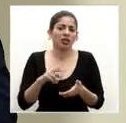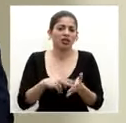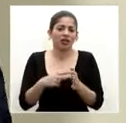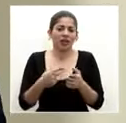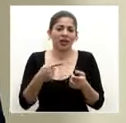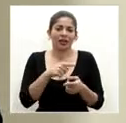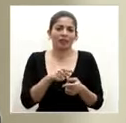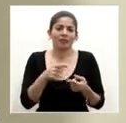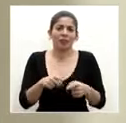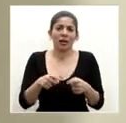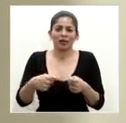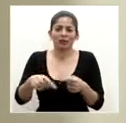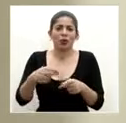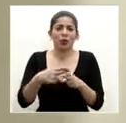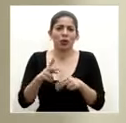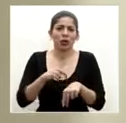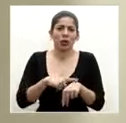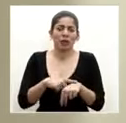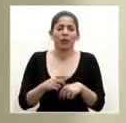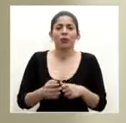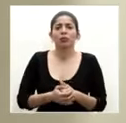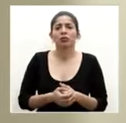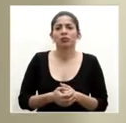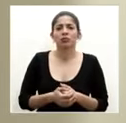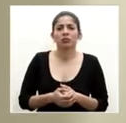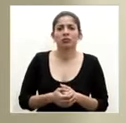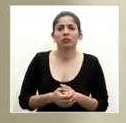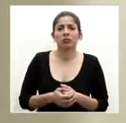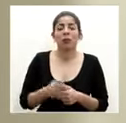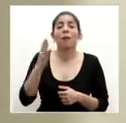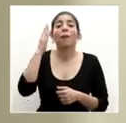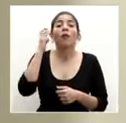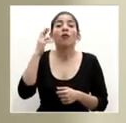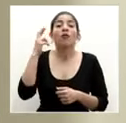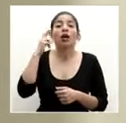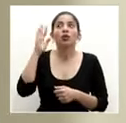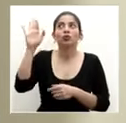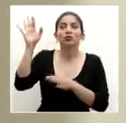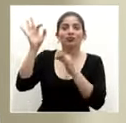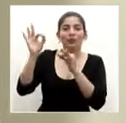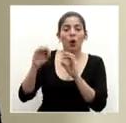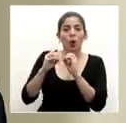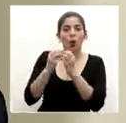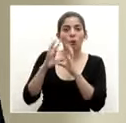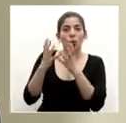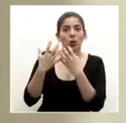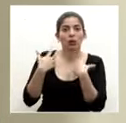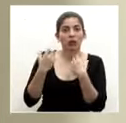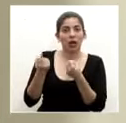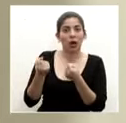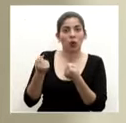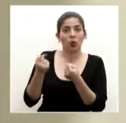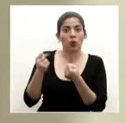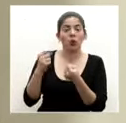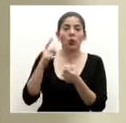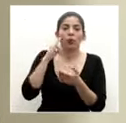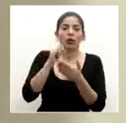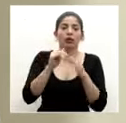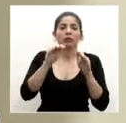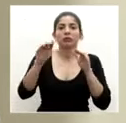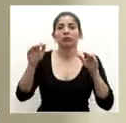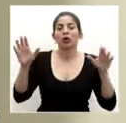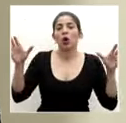pasar en el muy corto plazo. Estamos, a raíz de esta decisión de la OMS, es que se está convocando el Comité